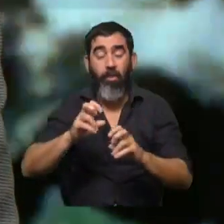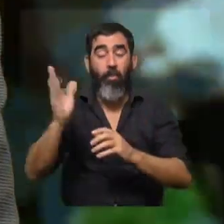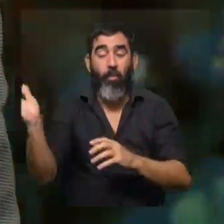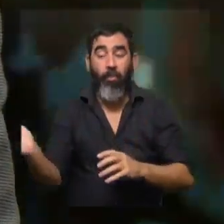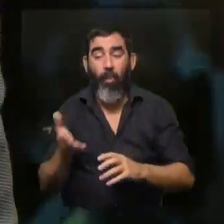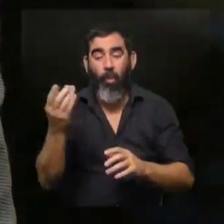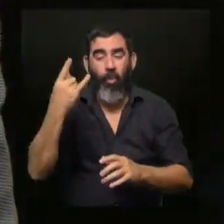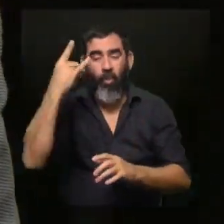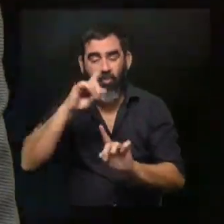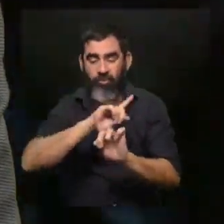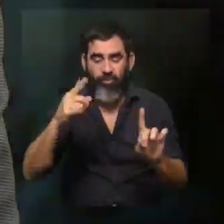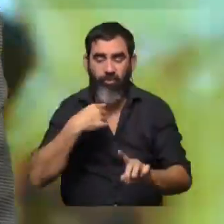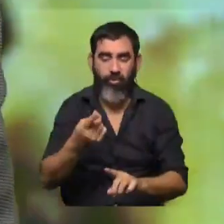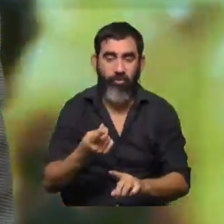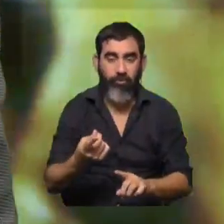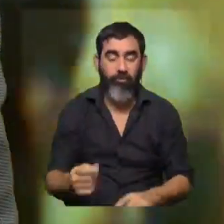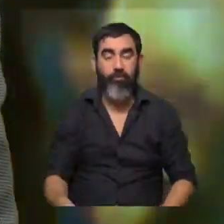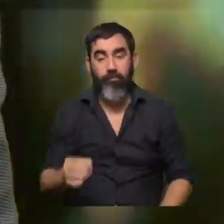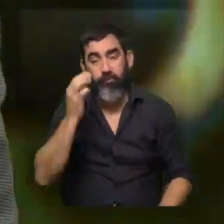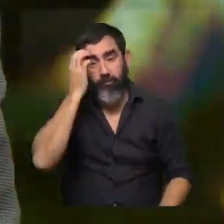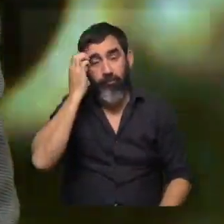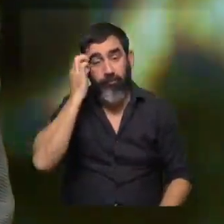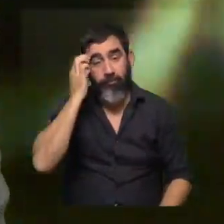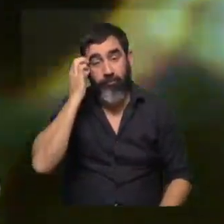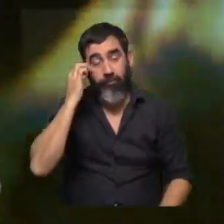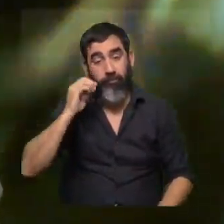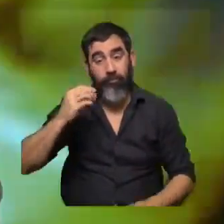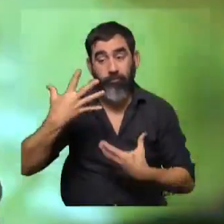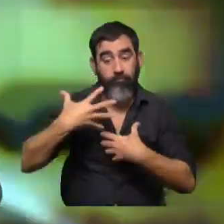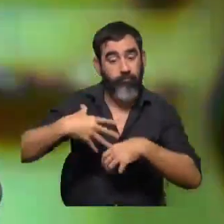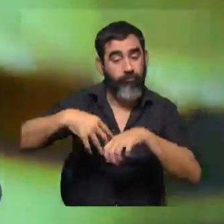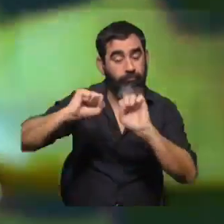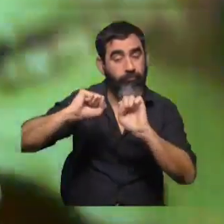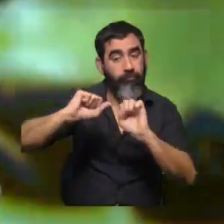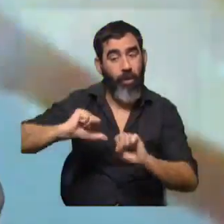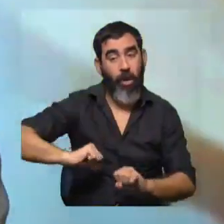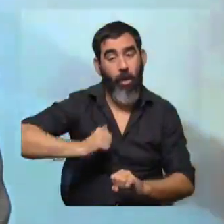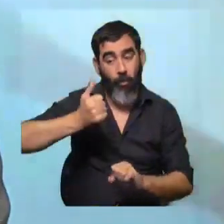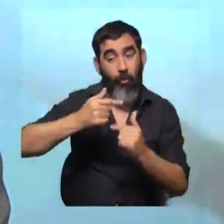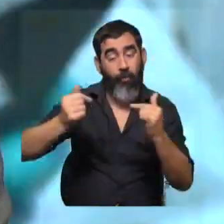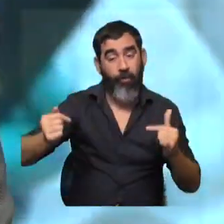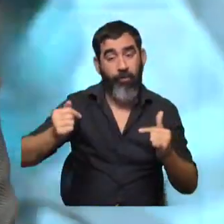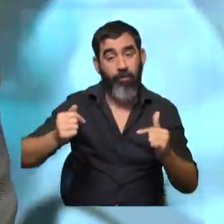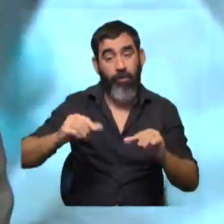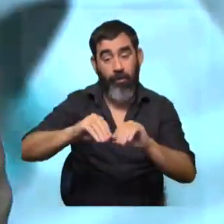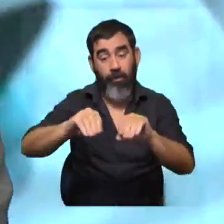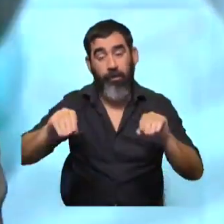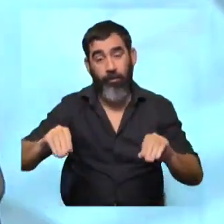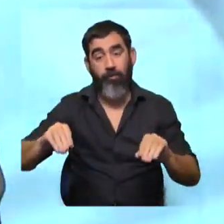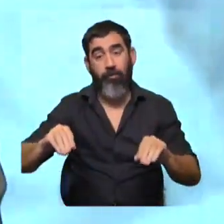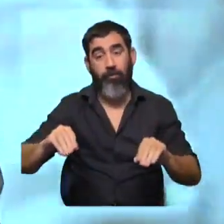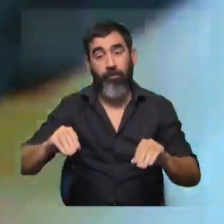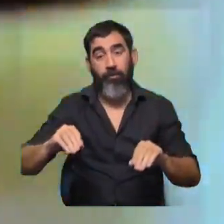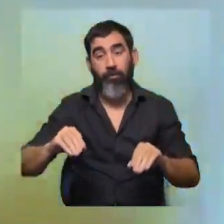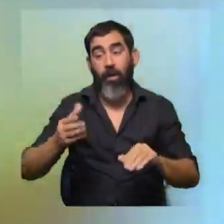producción ganadera o agropecuaria, han redescubierto potencialidad de su predio. Los hijos que